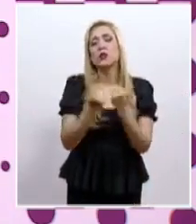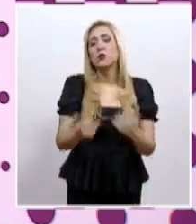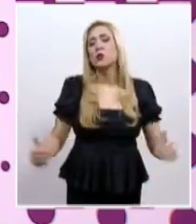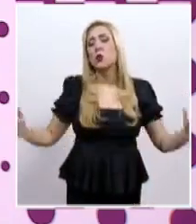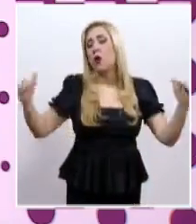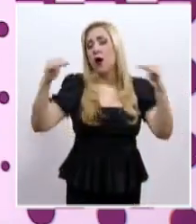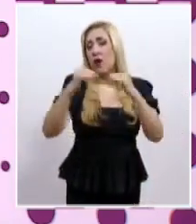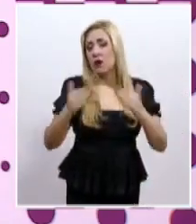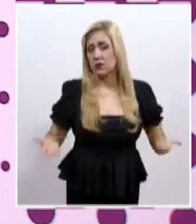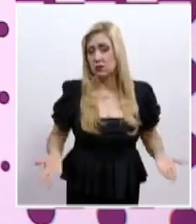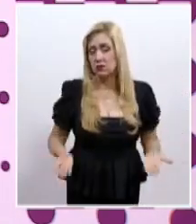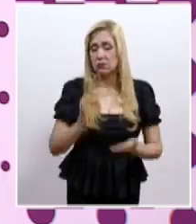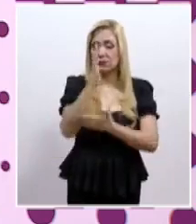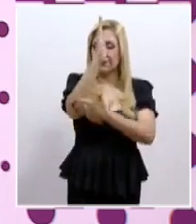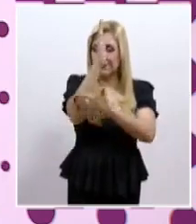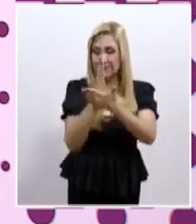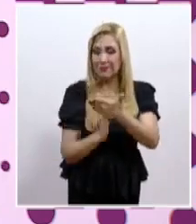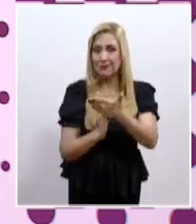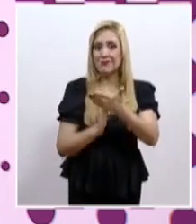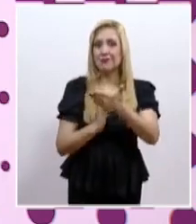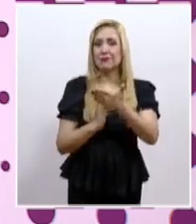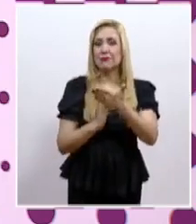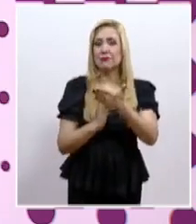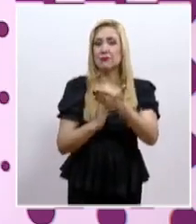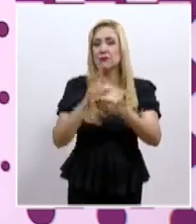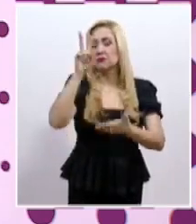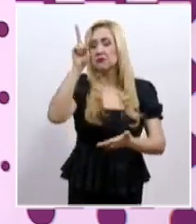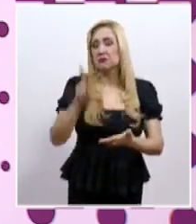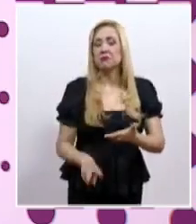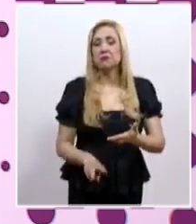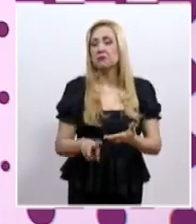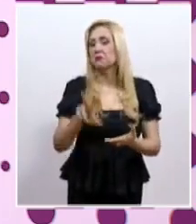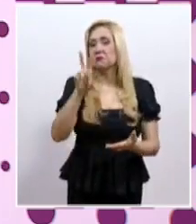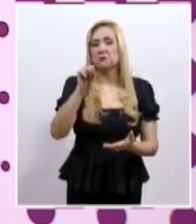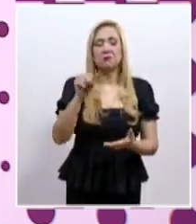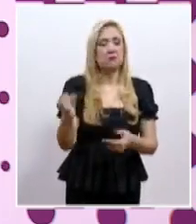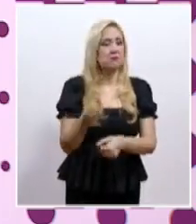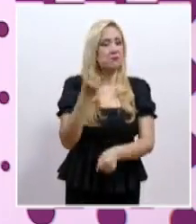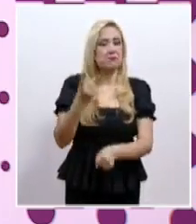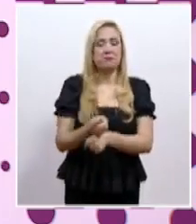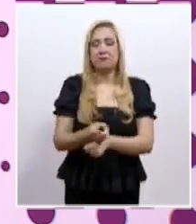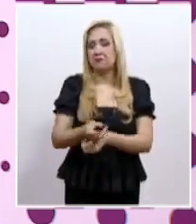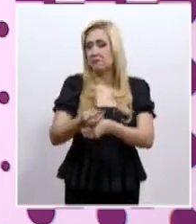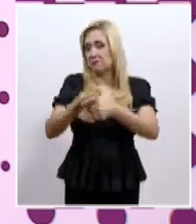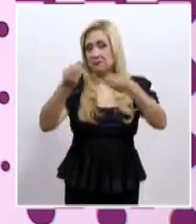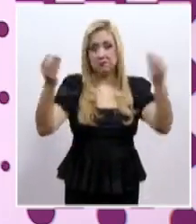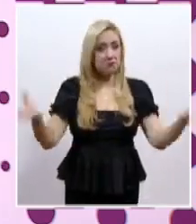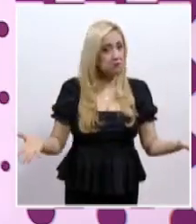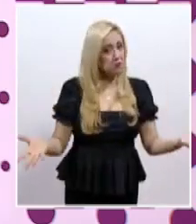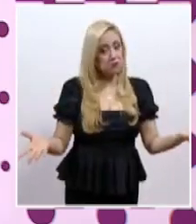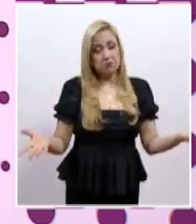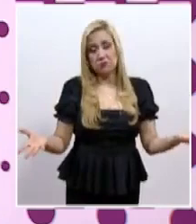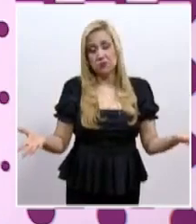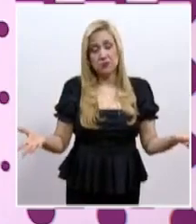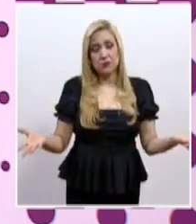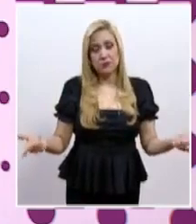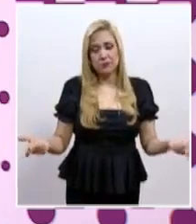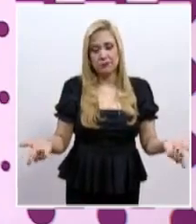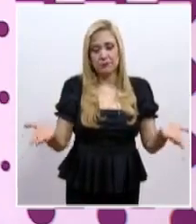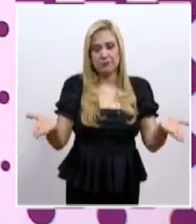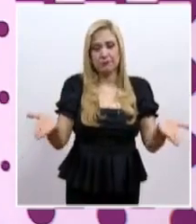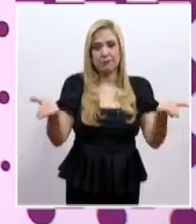tercio, una mitad tal vez de la población, distan mucho de lo que se necesita para garantizar ese desarrollo